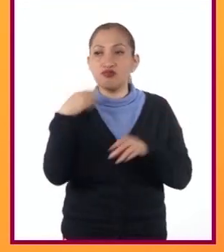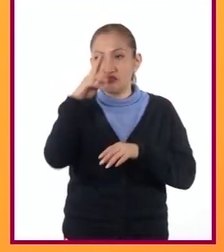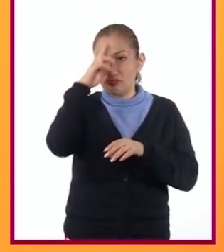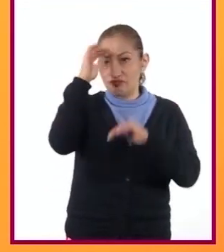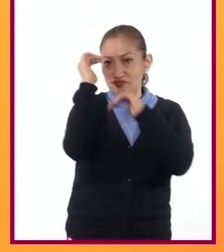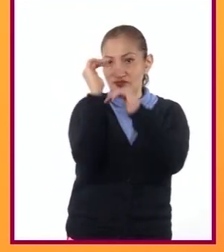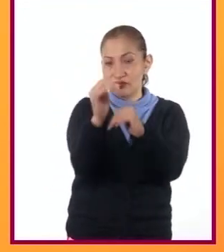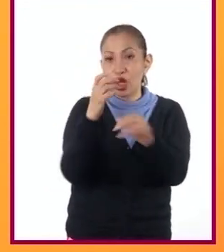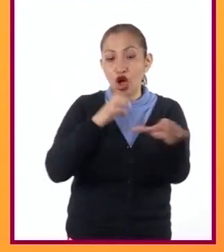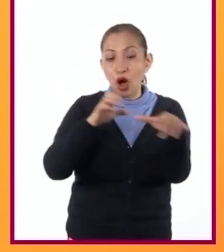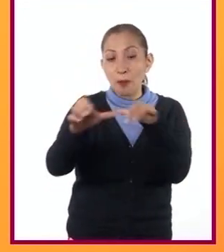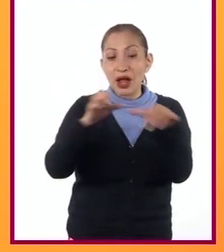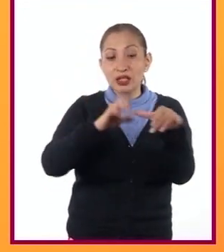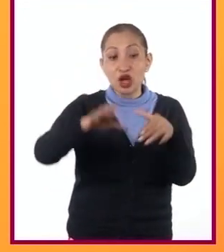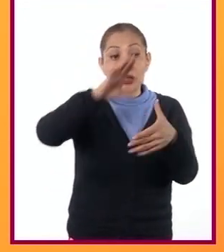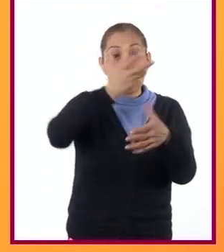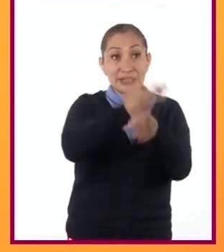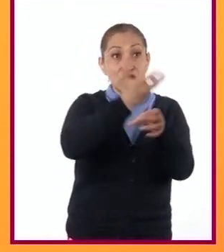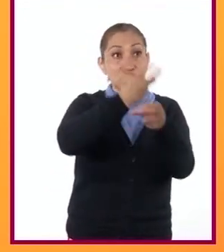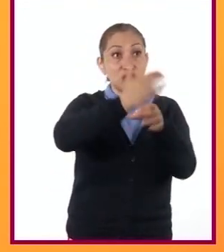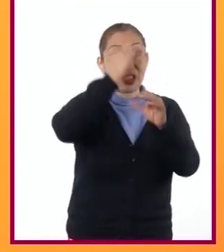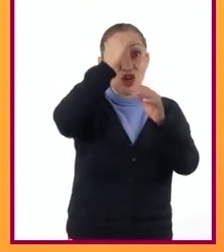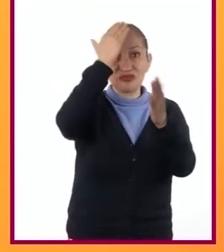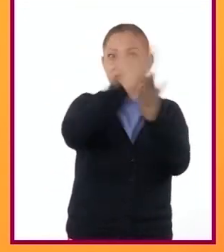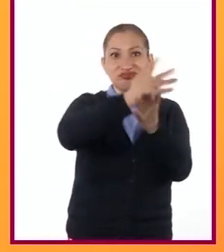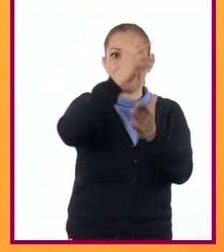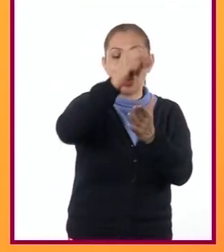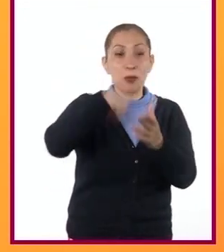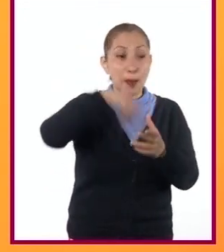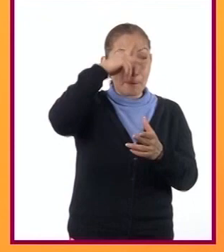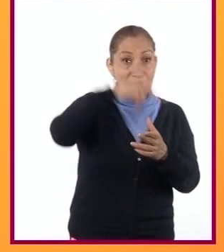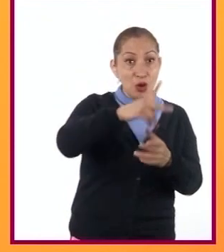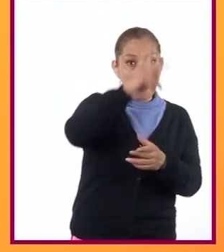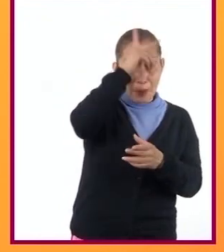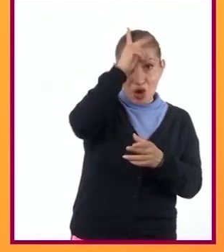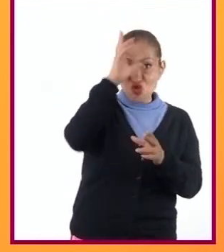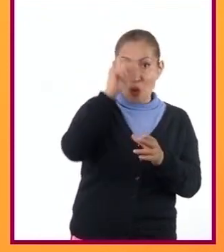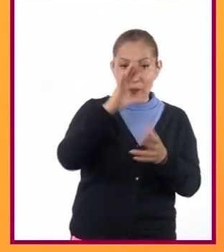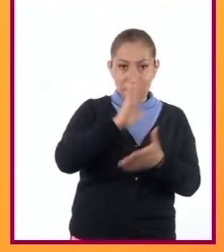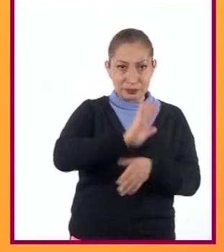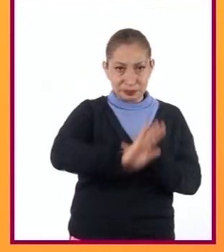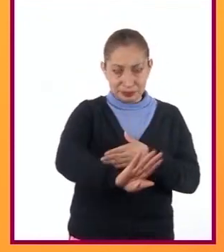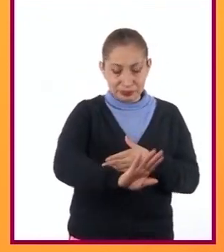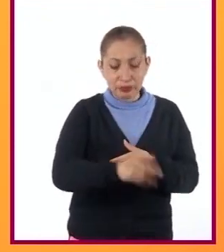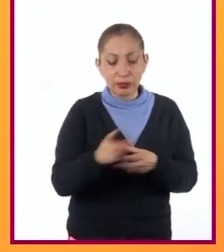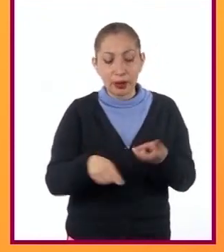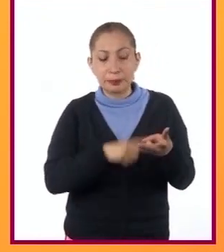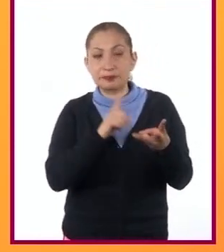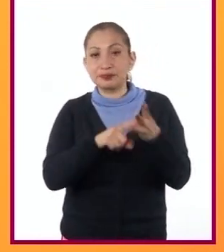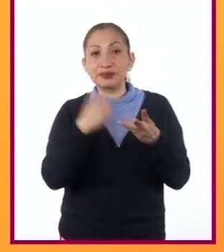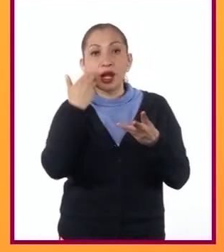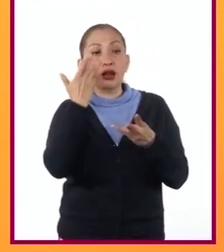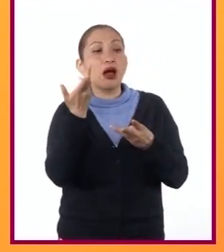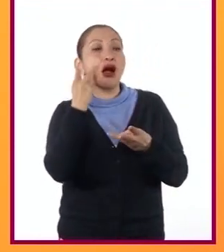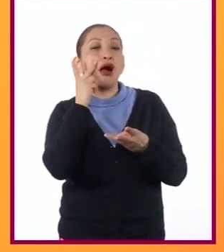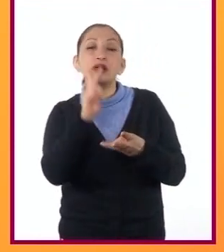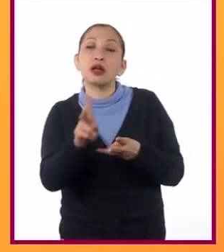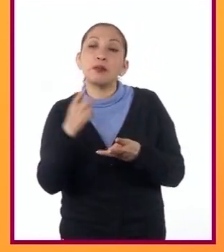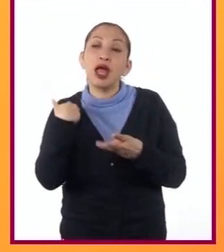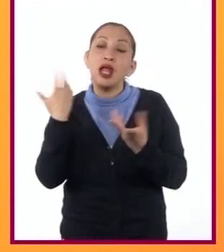el comercio entre las colonias americanas, por ejemplo, entre México y Perú. El tercero era condicionar el